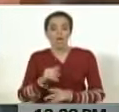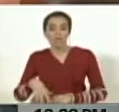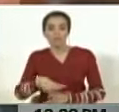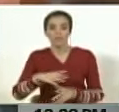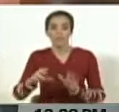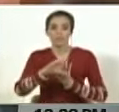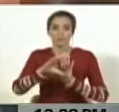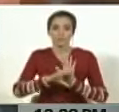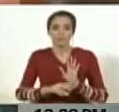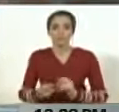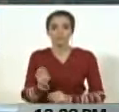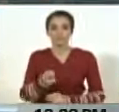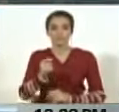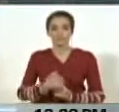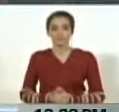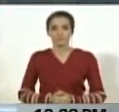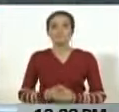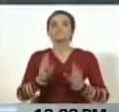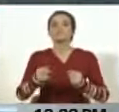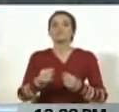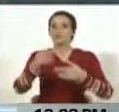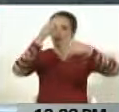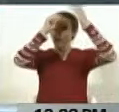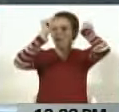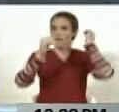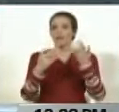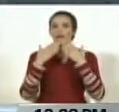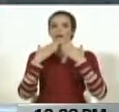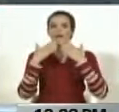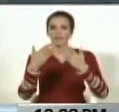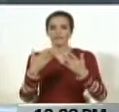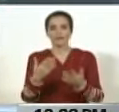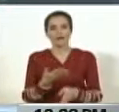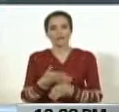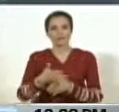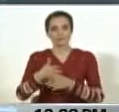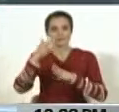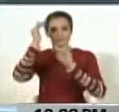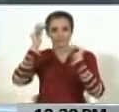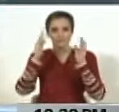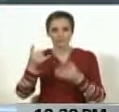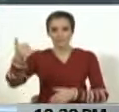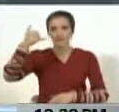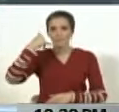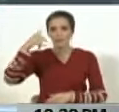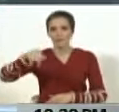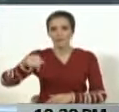constitucional. Bien, embajador, muchísimas gracias por haber atendido nuestra llamada aquí de Venezolana de Televisión. Hablamos.